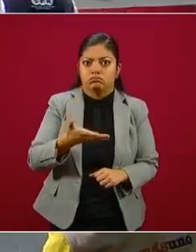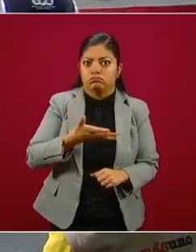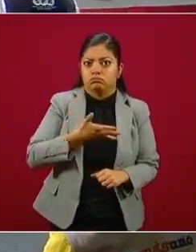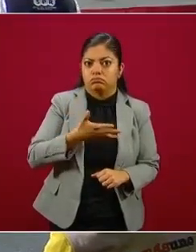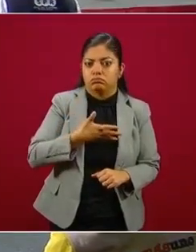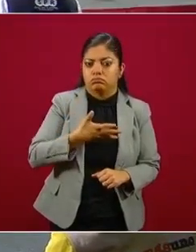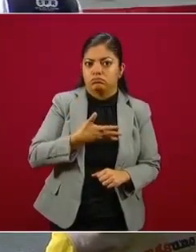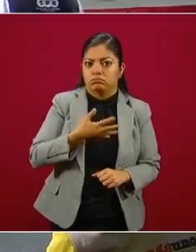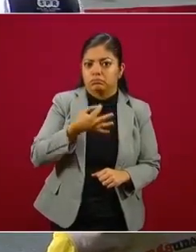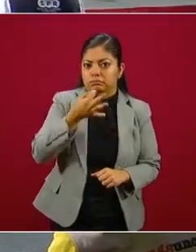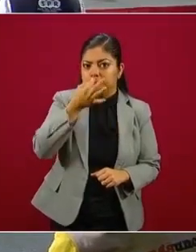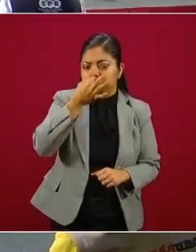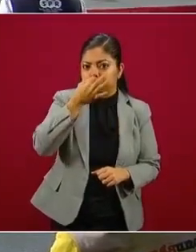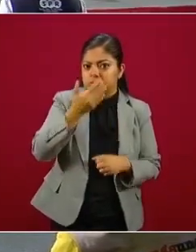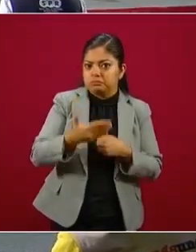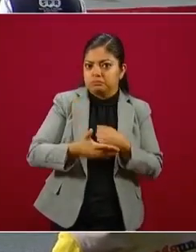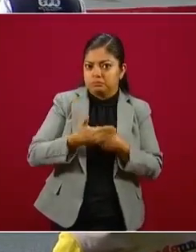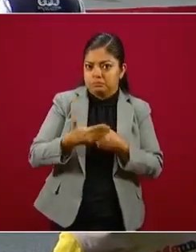pocos